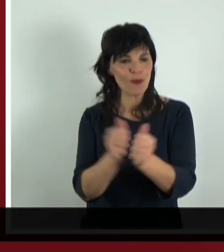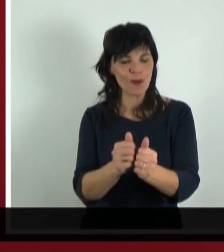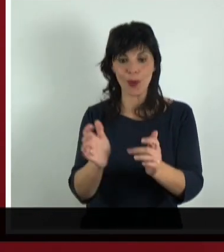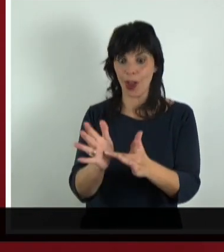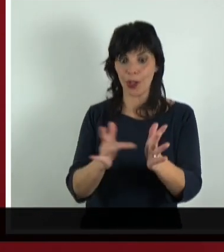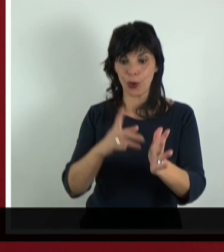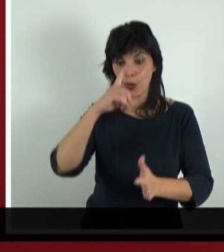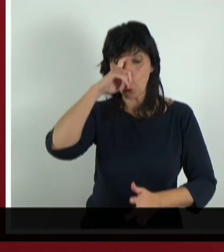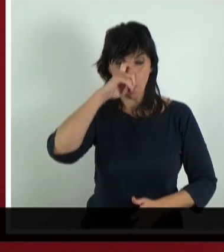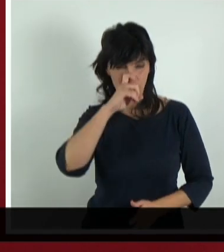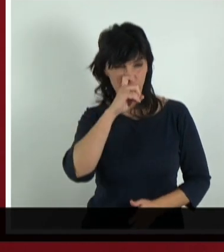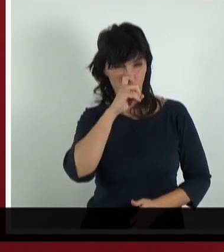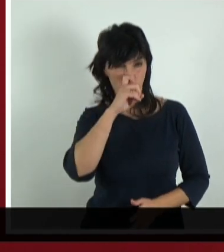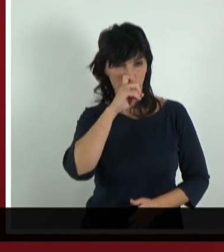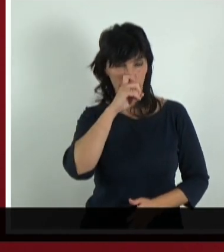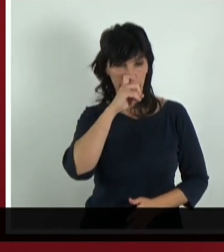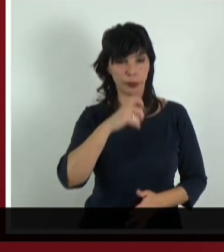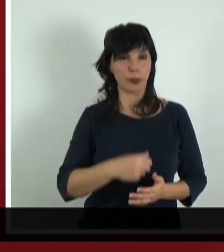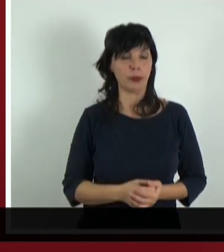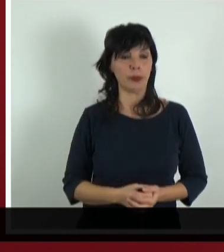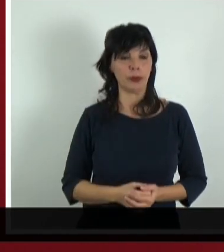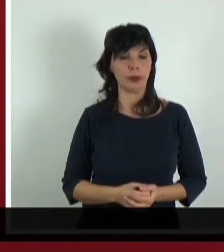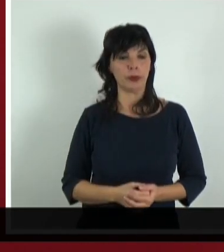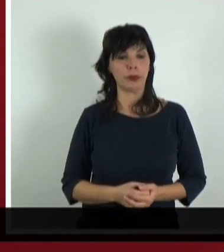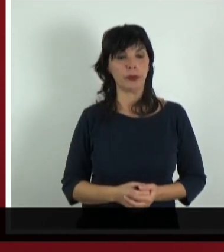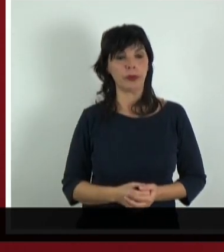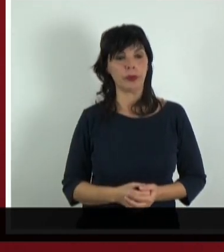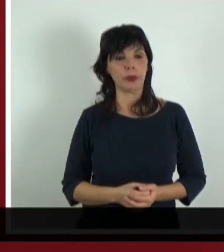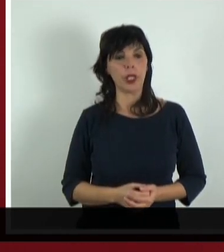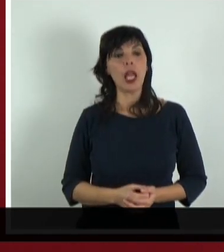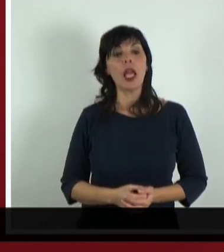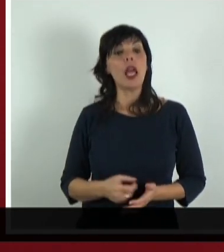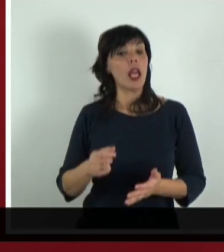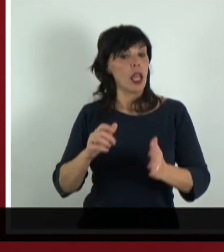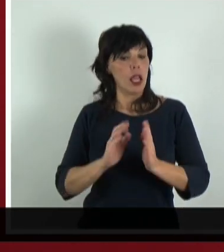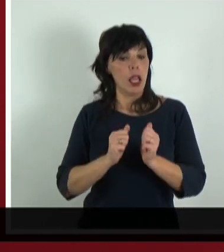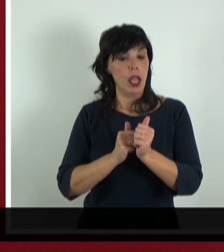Pocos capítulos en la Biblia contienen tantas veces la palabra